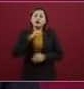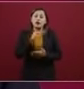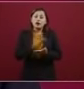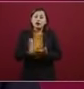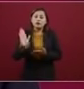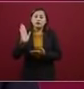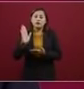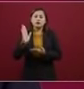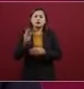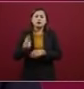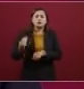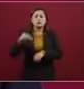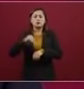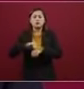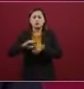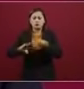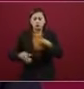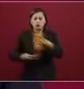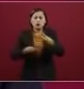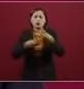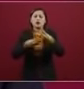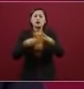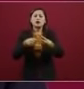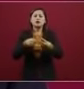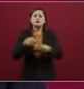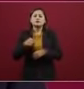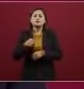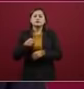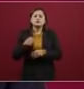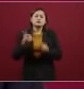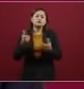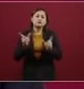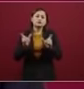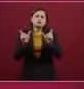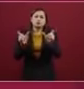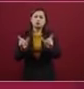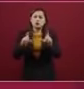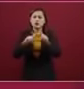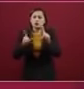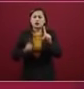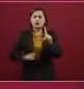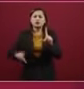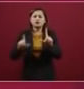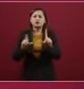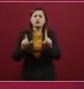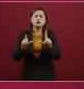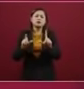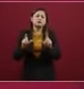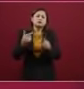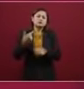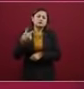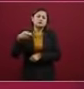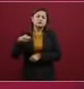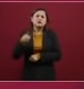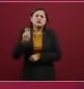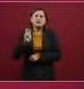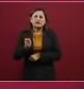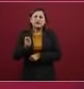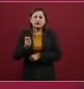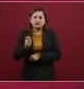las competencias de la Guardia Nacional, que sintetizo ahorita por lo pronto en